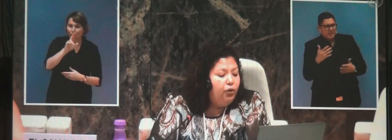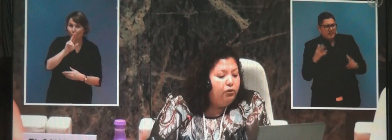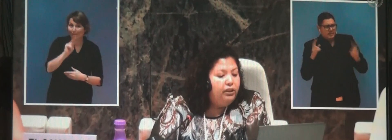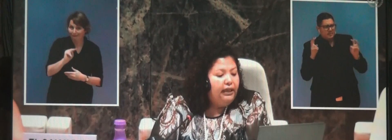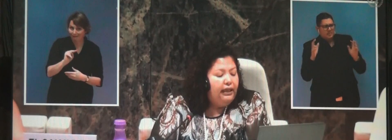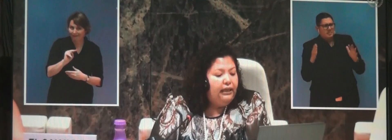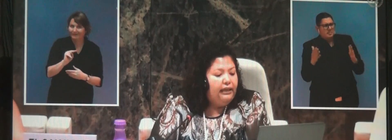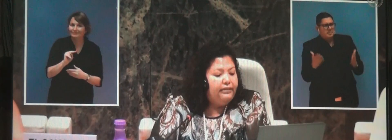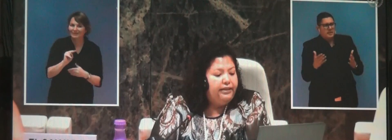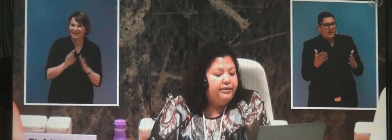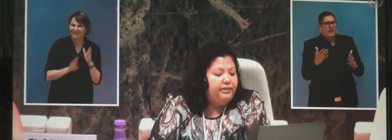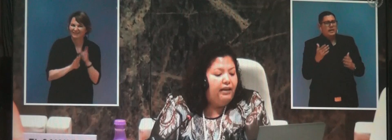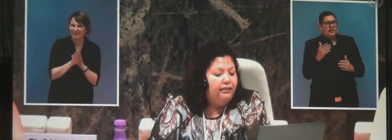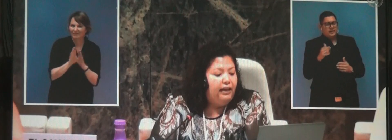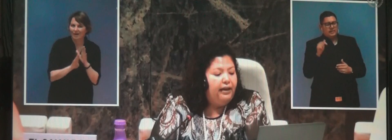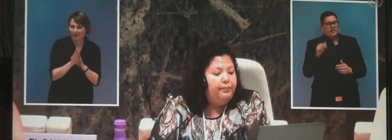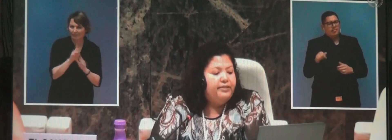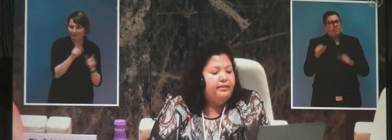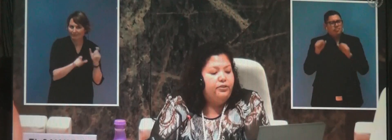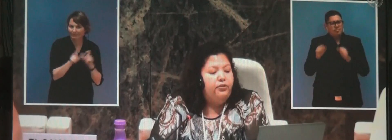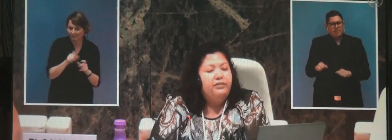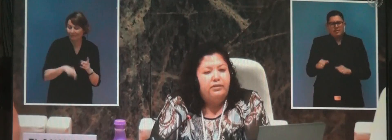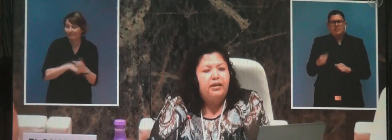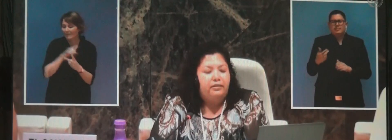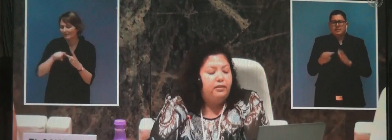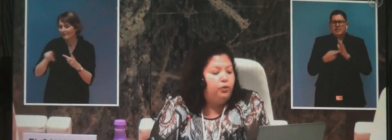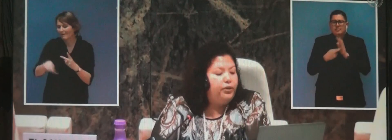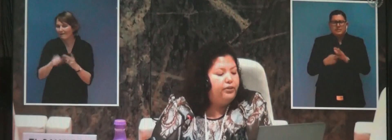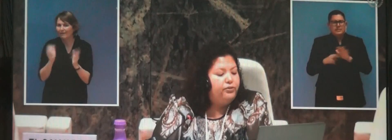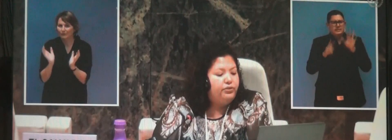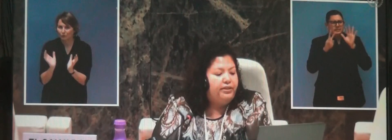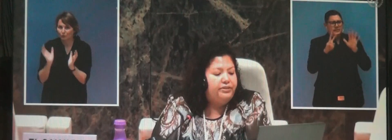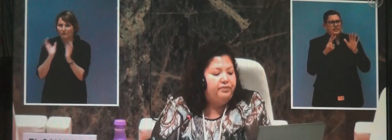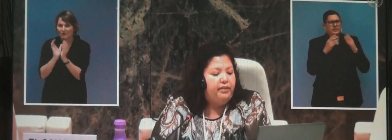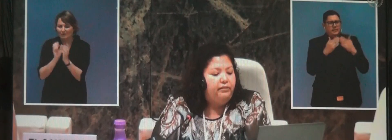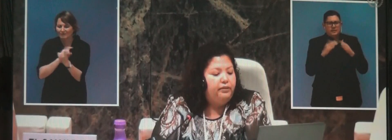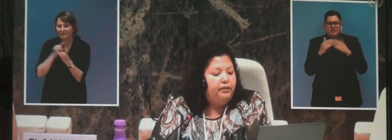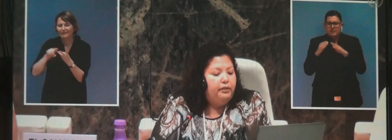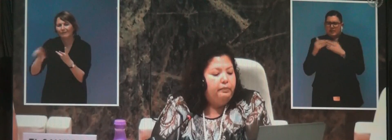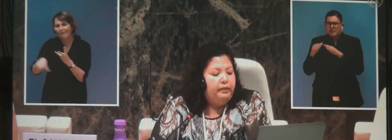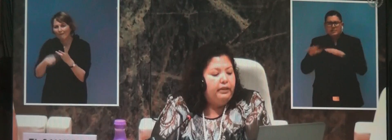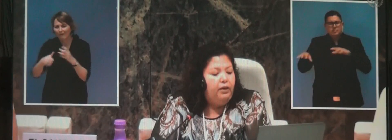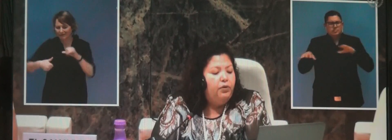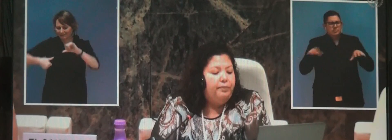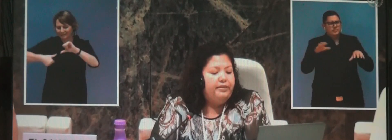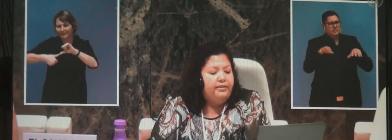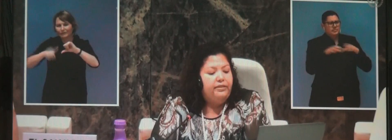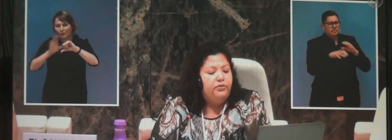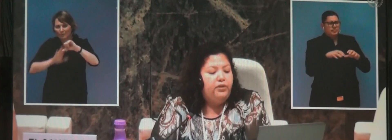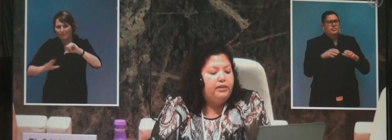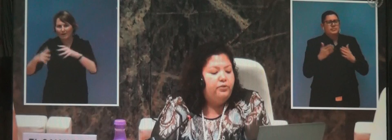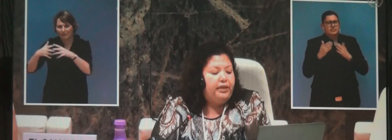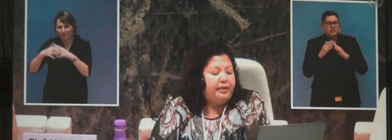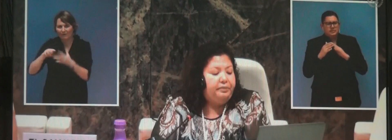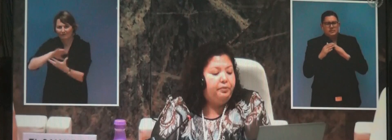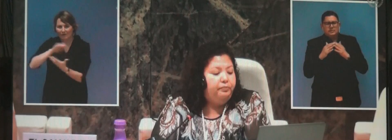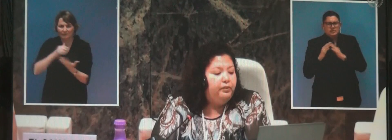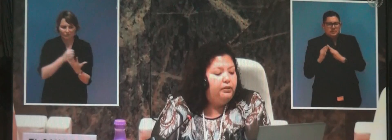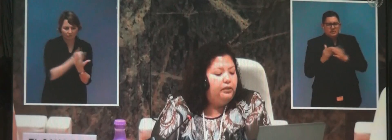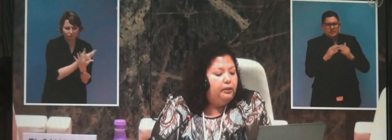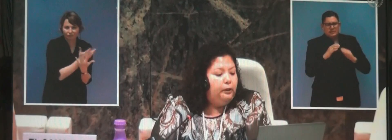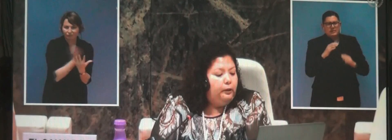en donde se resalta la representación de 7 sectores de sociedad civil, ¿verdad?, con representación en ese